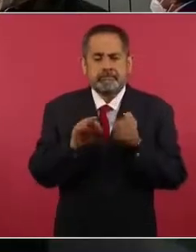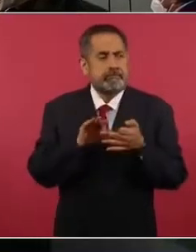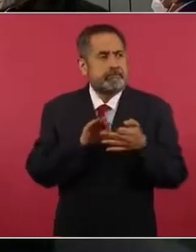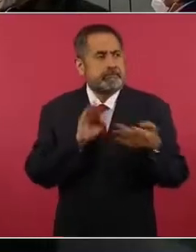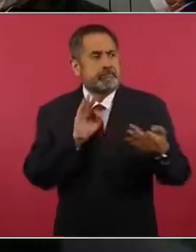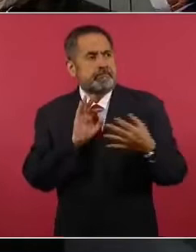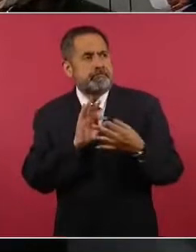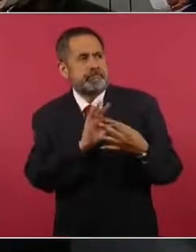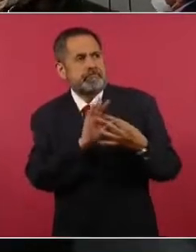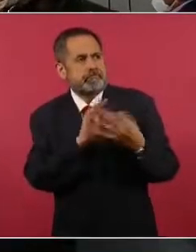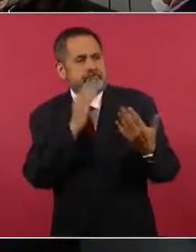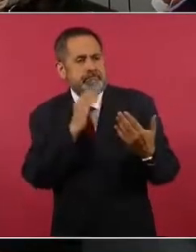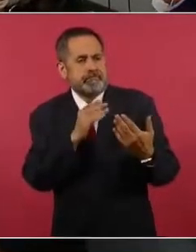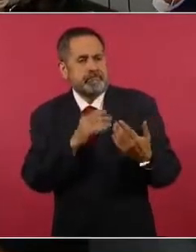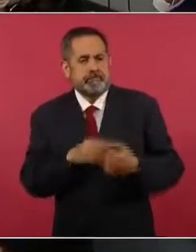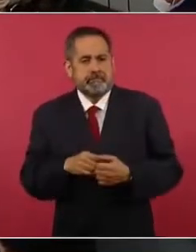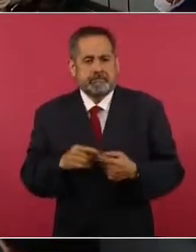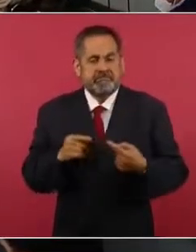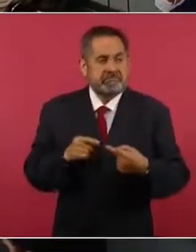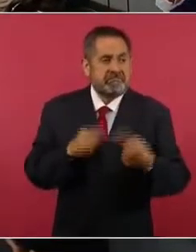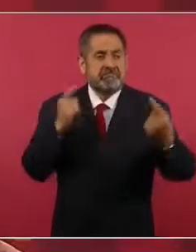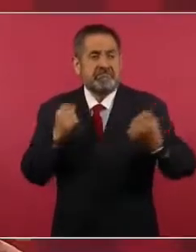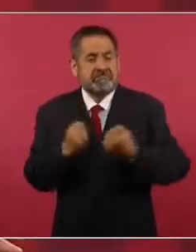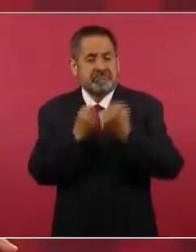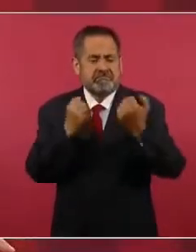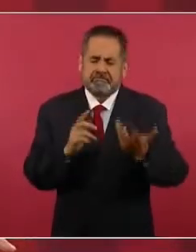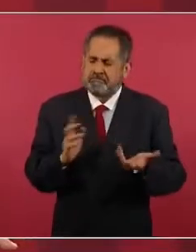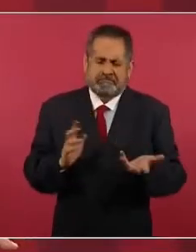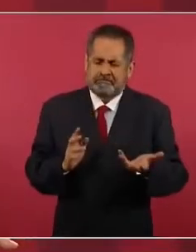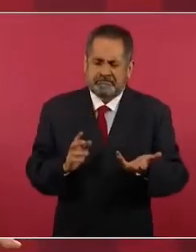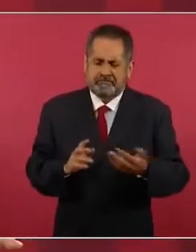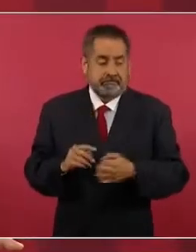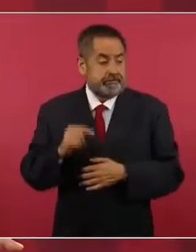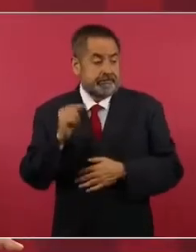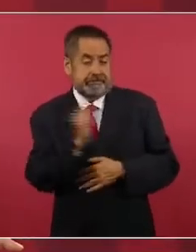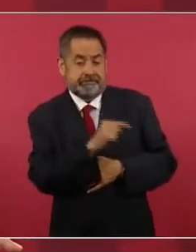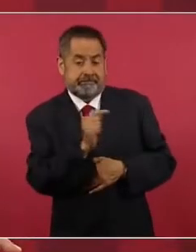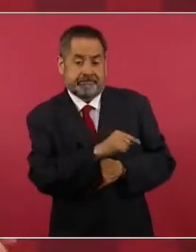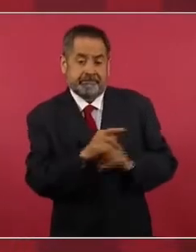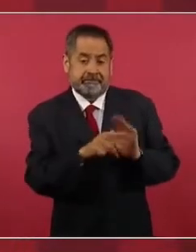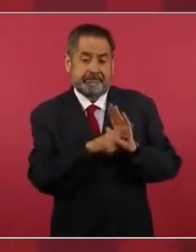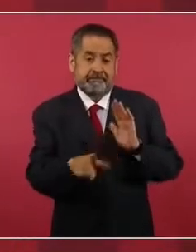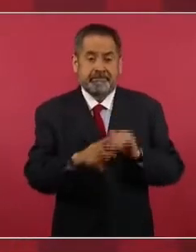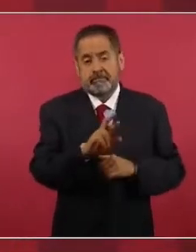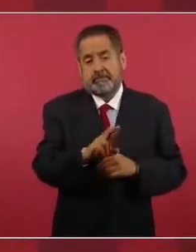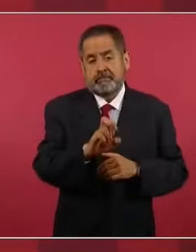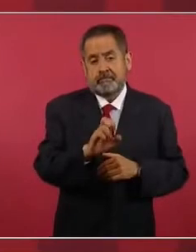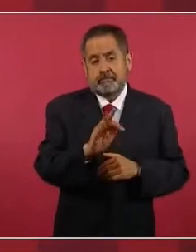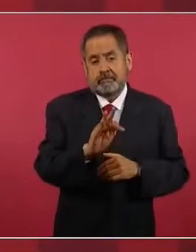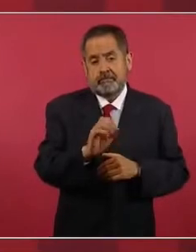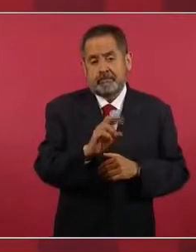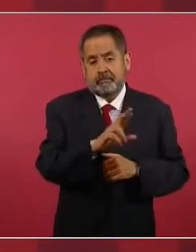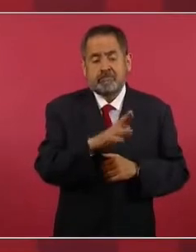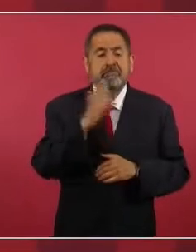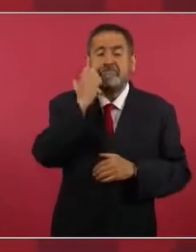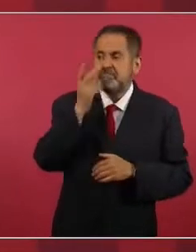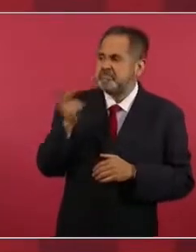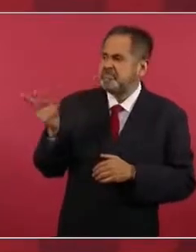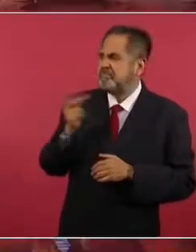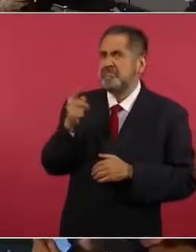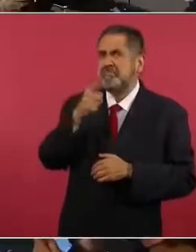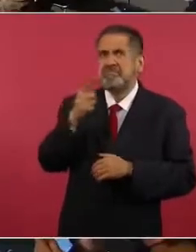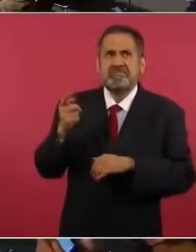Quienes quisieran que nos peleáramos, repito, pues son los del Reforma,